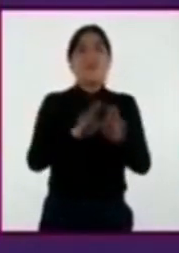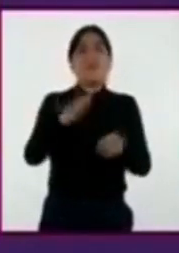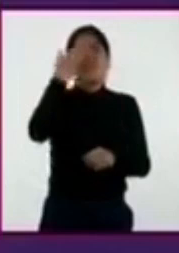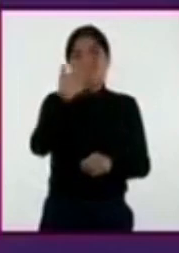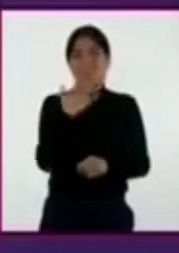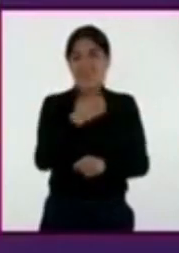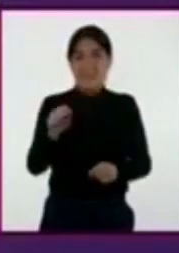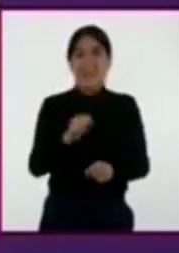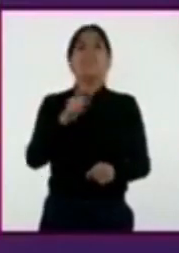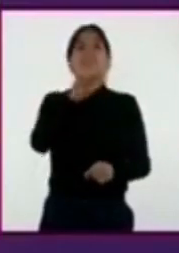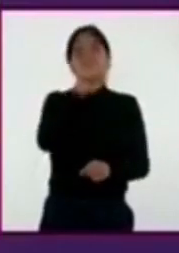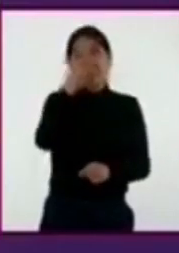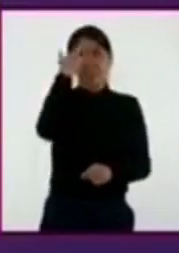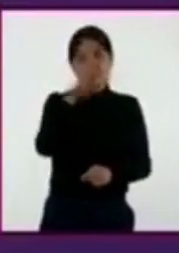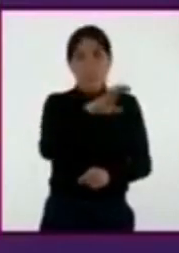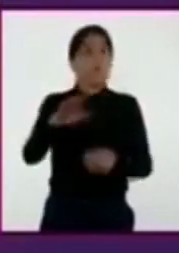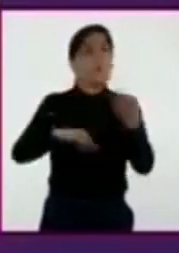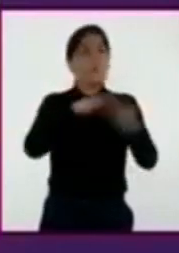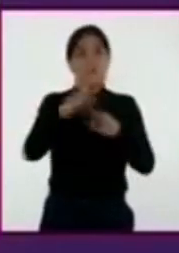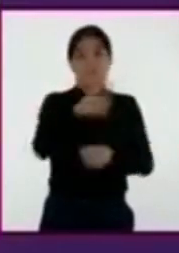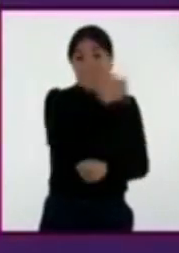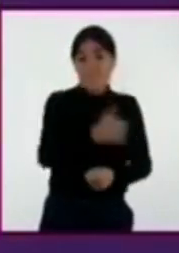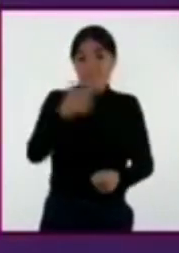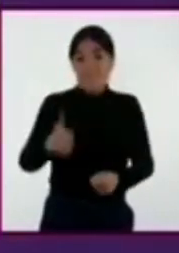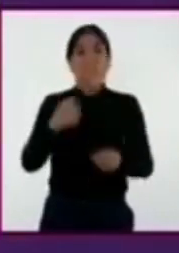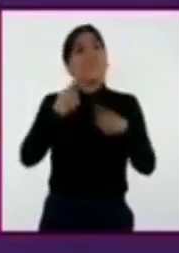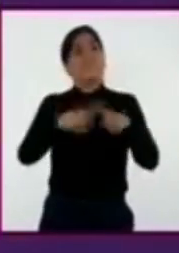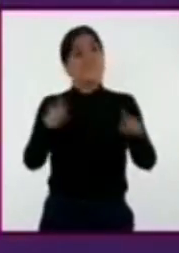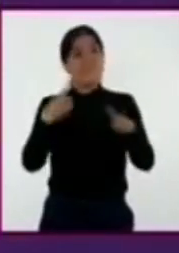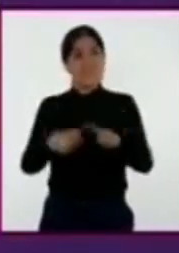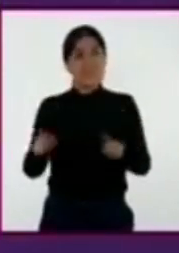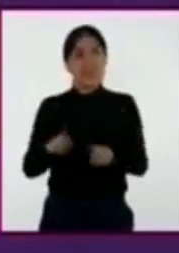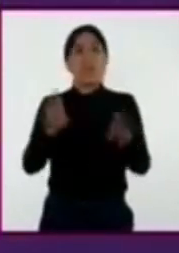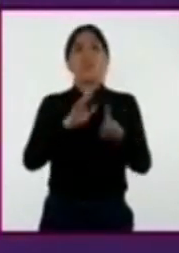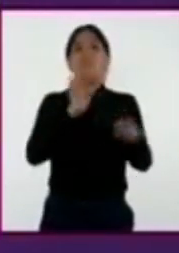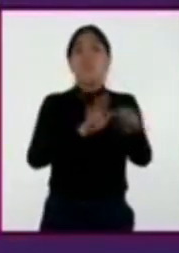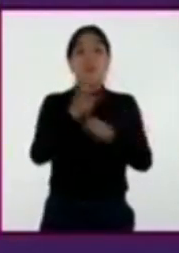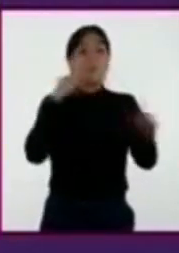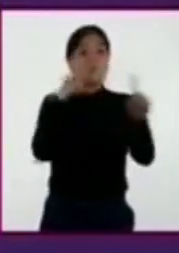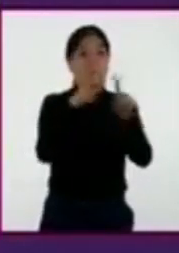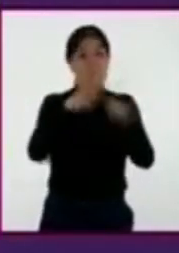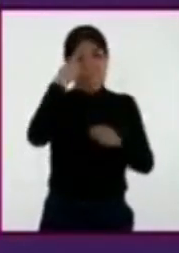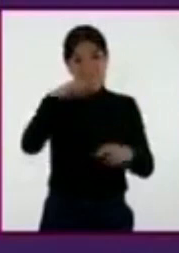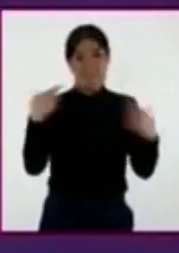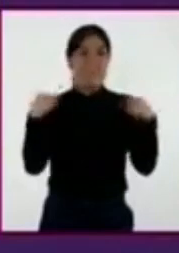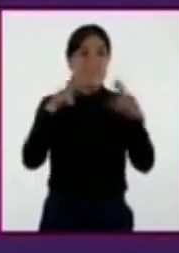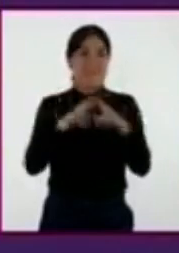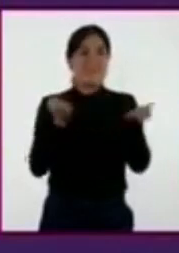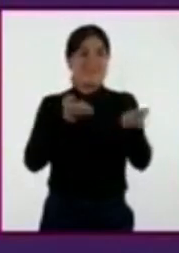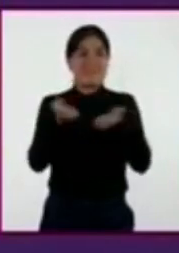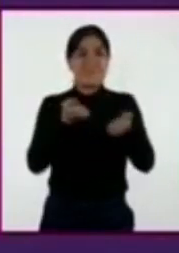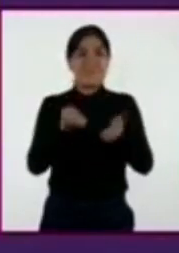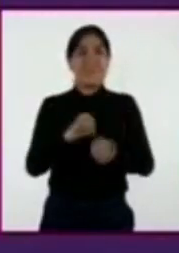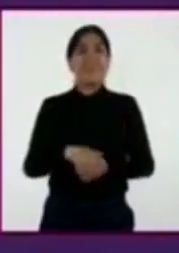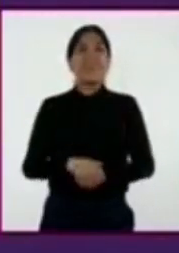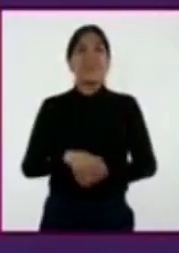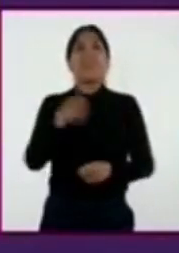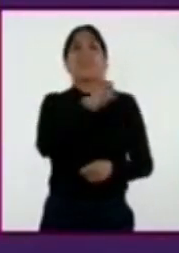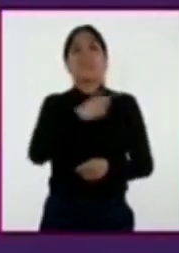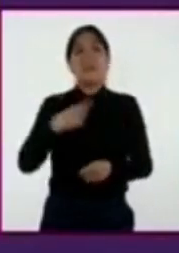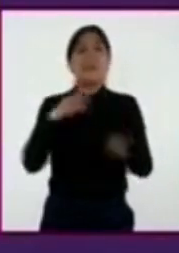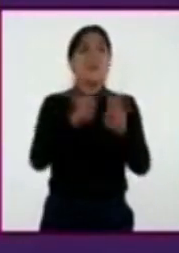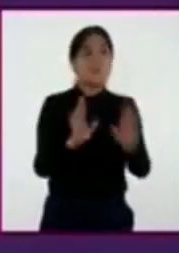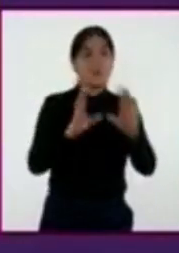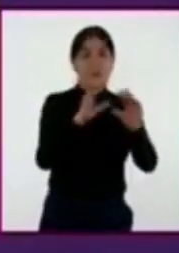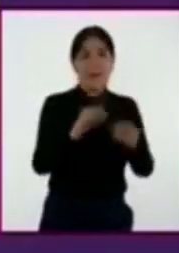por reconocer que todos somos diferentes. Y un reto para el profesor de educación física es enseñar al alumno a